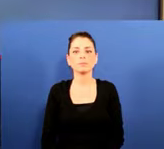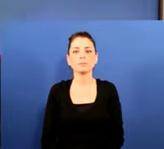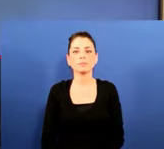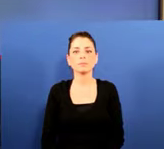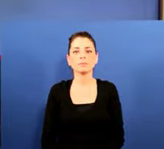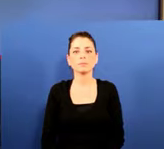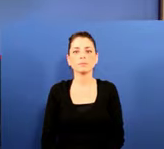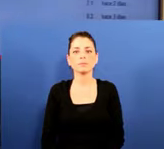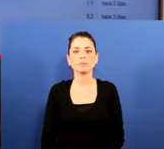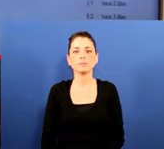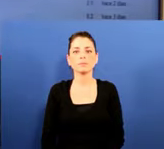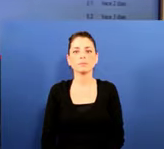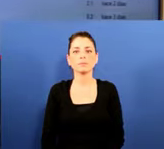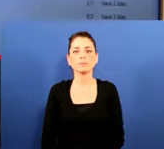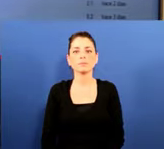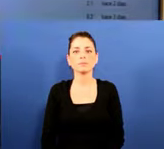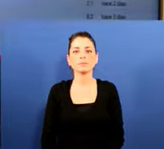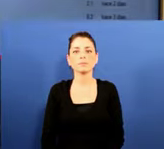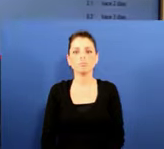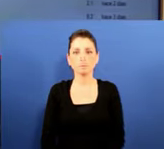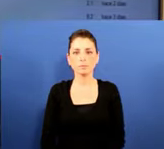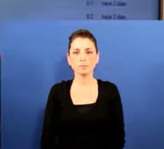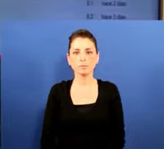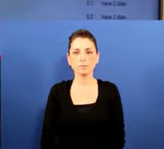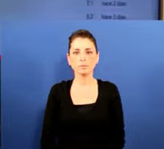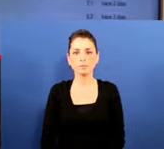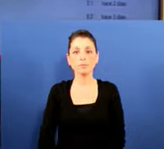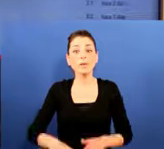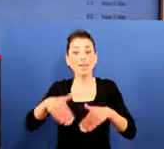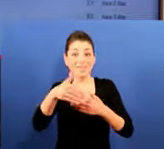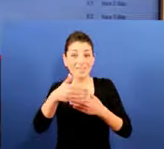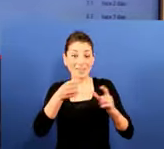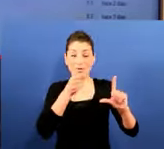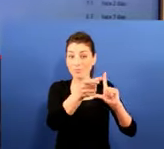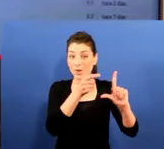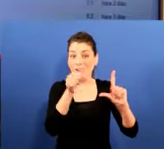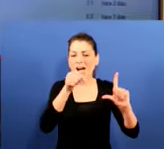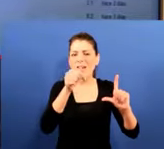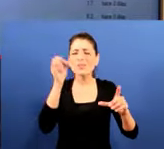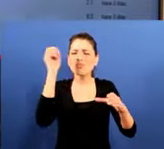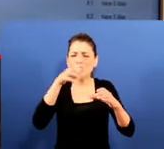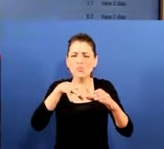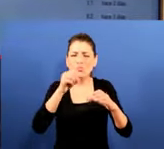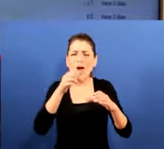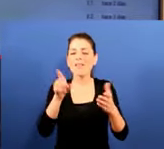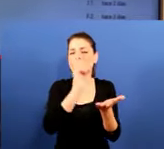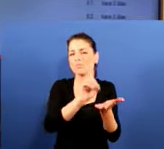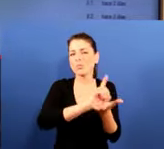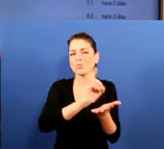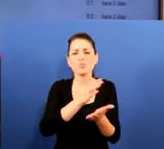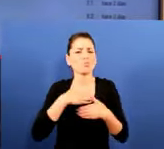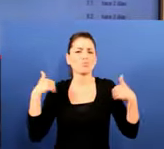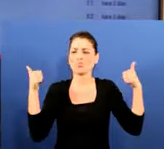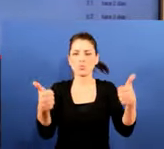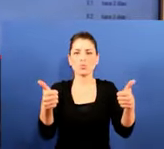se ha decidido aumentar los servicios que presta este correo electrónico con la incorporación de una caja fuerte para cada persona usuaria.